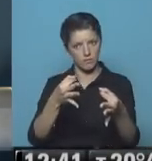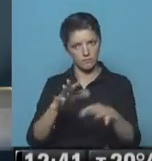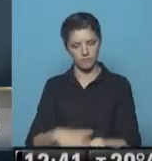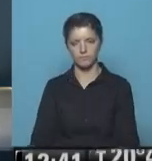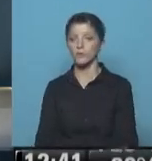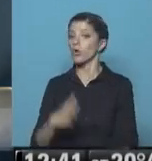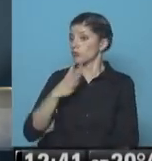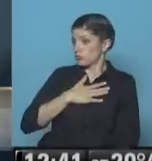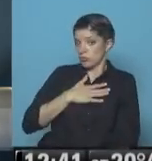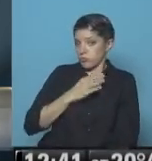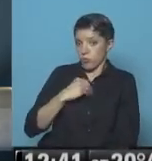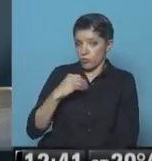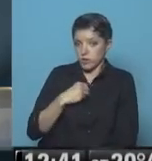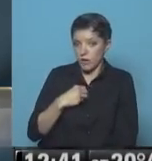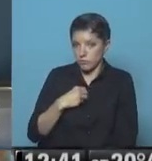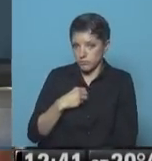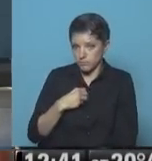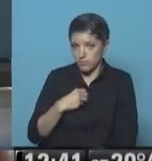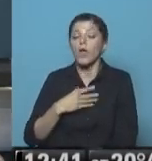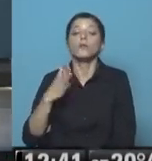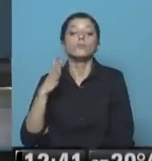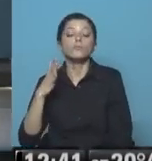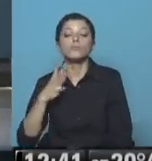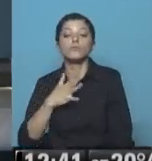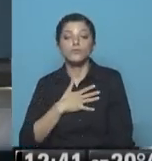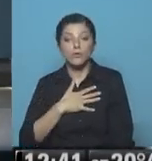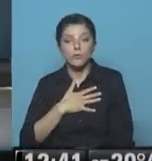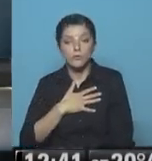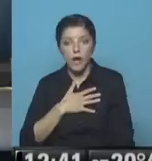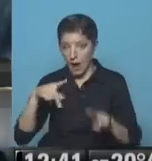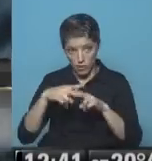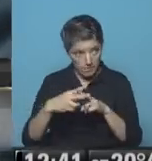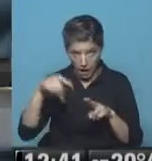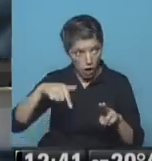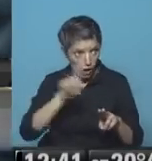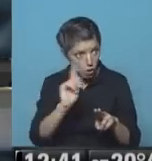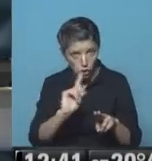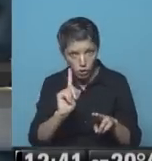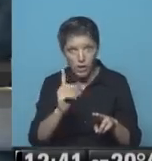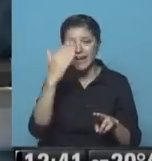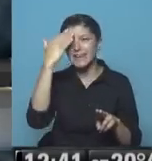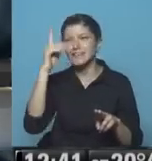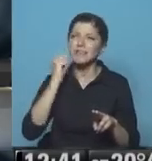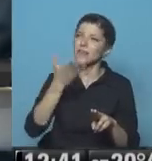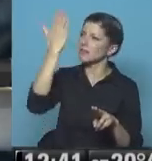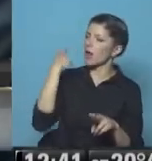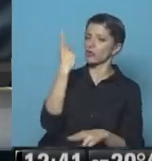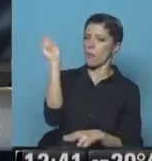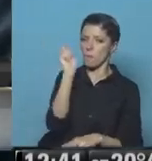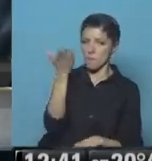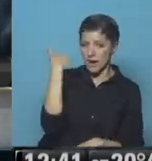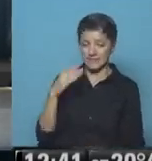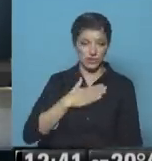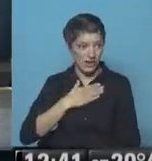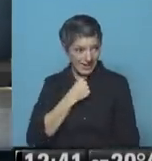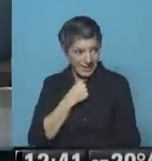de buena voluntad. Tuve herramientas, no de ahorita, de hace 15 días, un mes. Si me hubiera querido ir